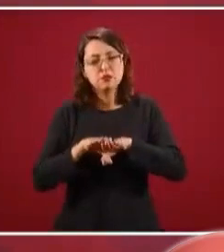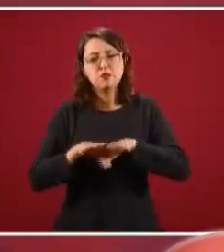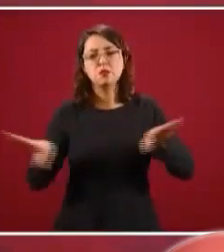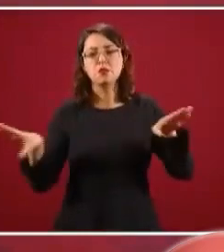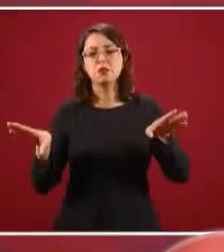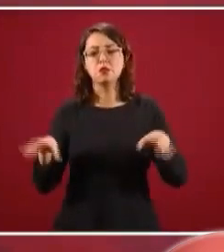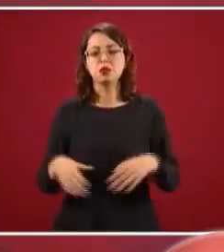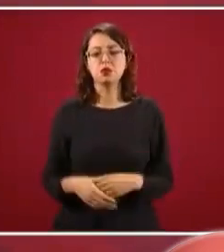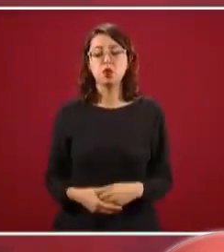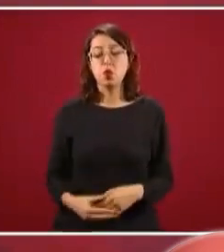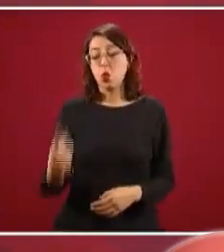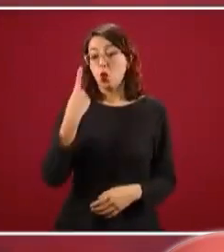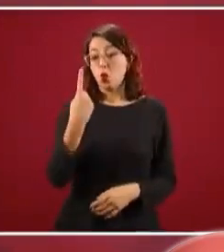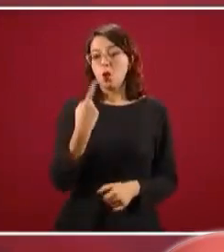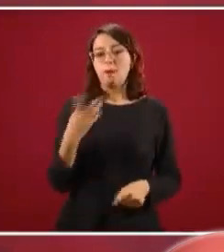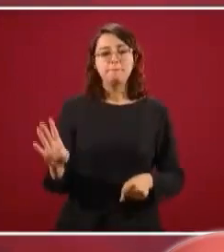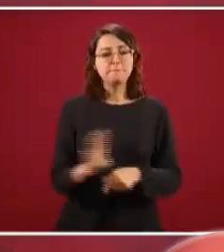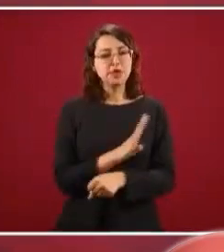ventaja,